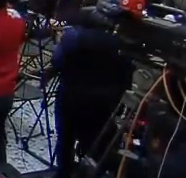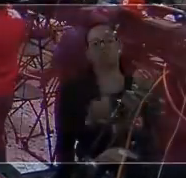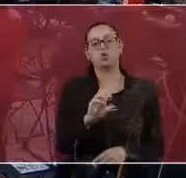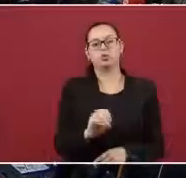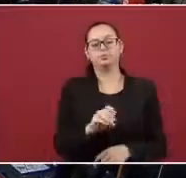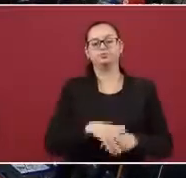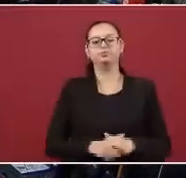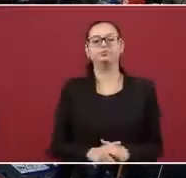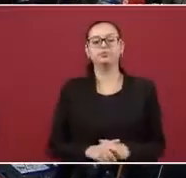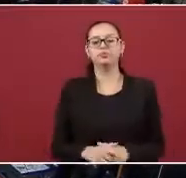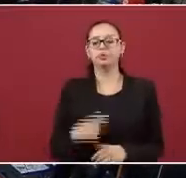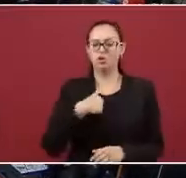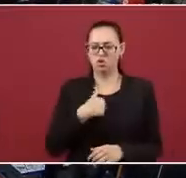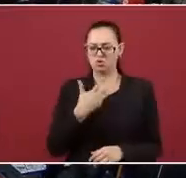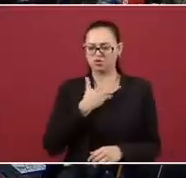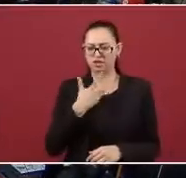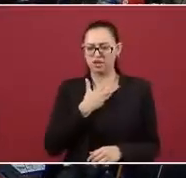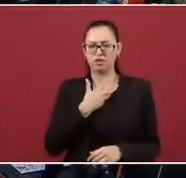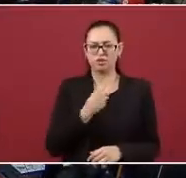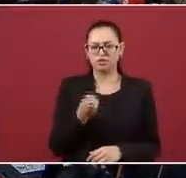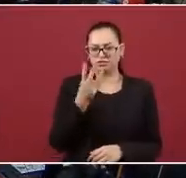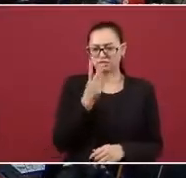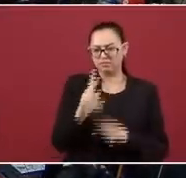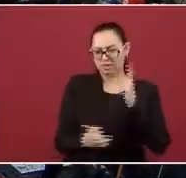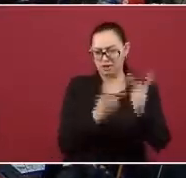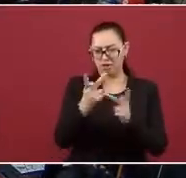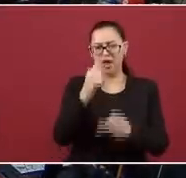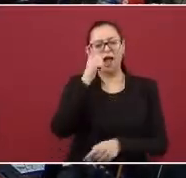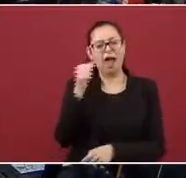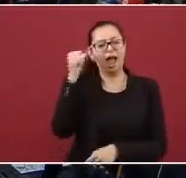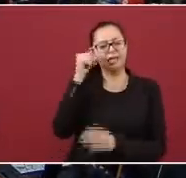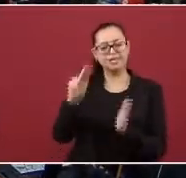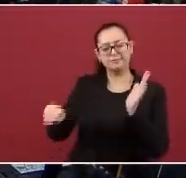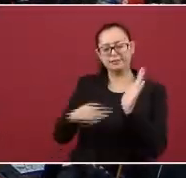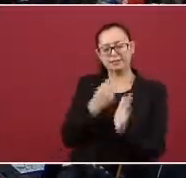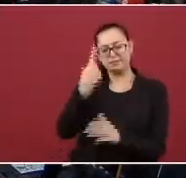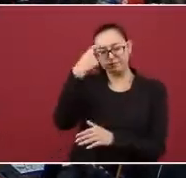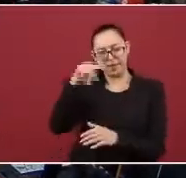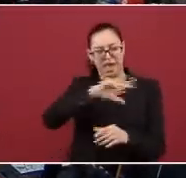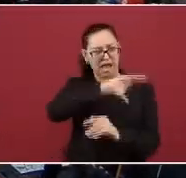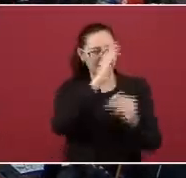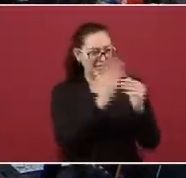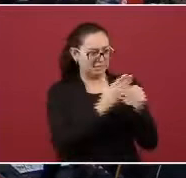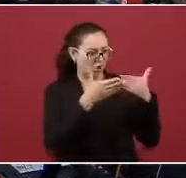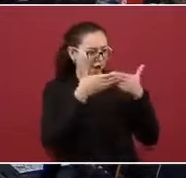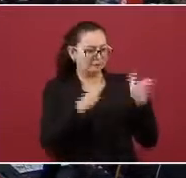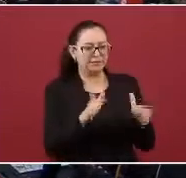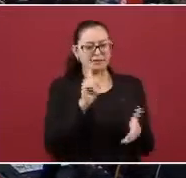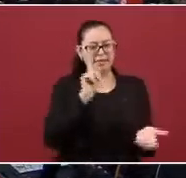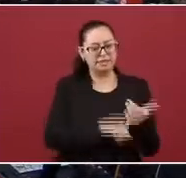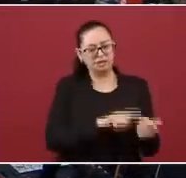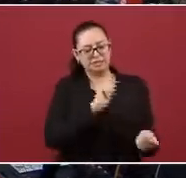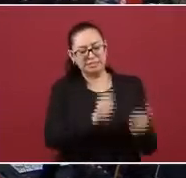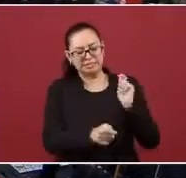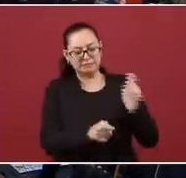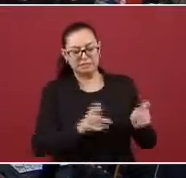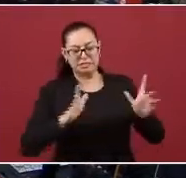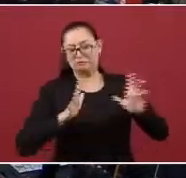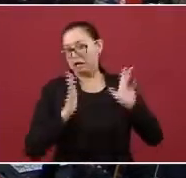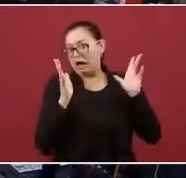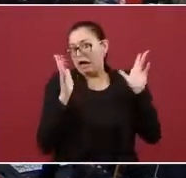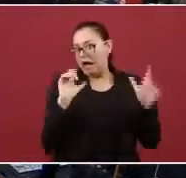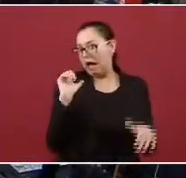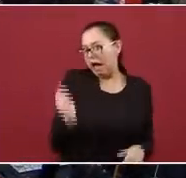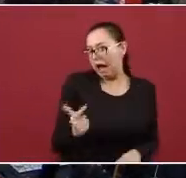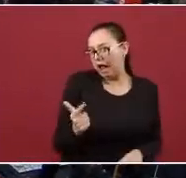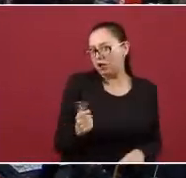¿Nos puede adelantar un poco acerca de este decreto que firmó ayer para abrir los archivos? ¿Qué fue lo que se encontró y que le llamó la atención, por lo menos